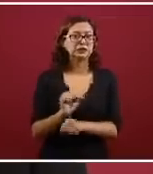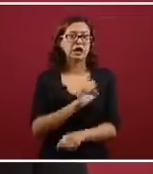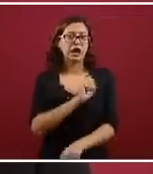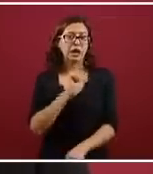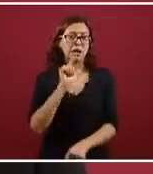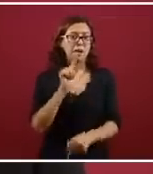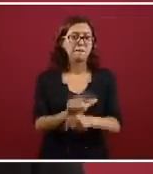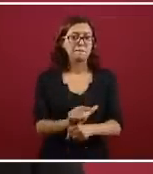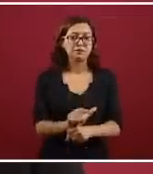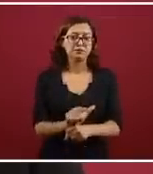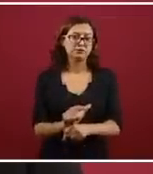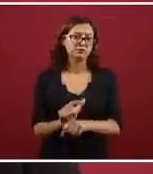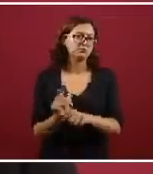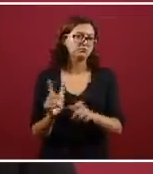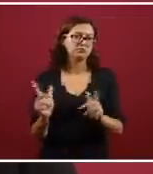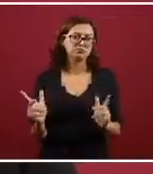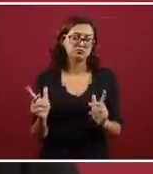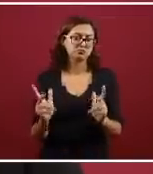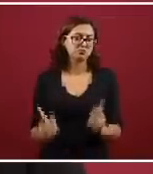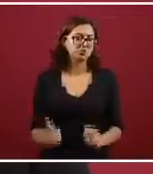en el mercado.